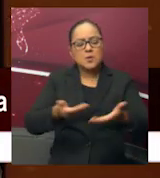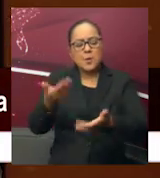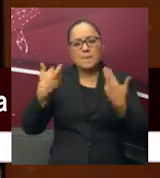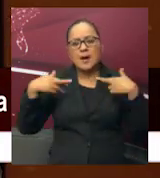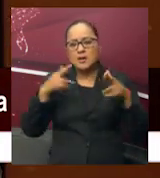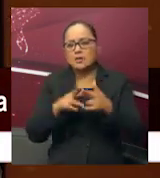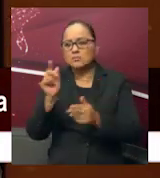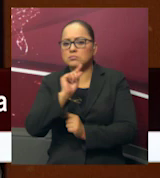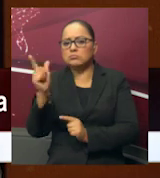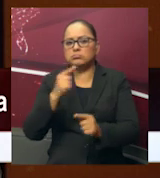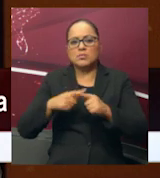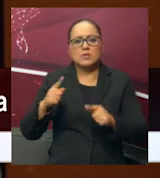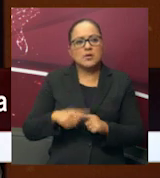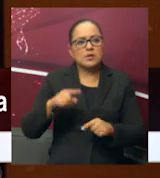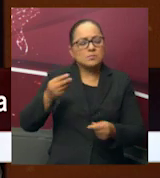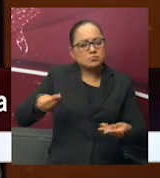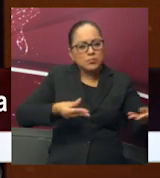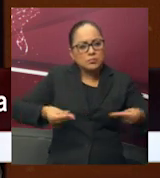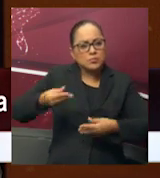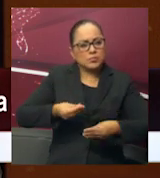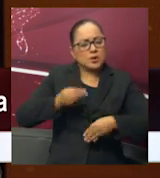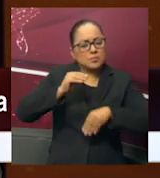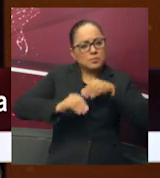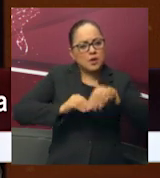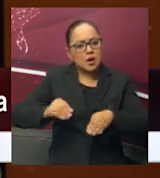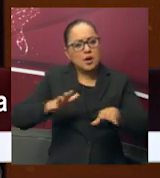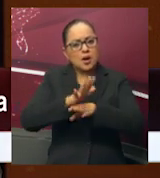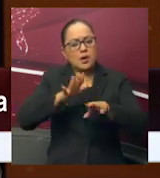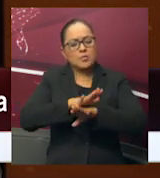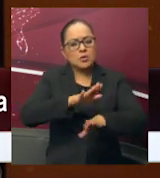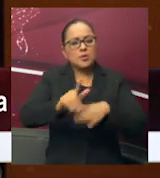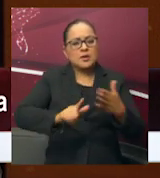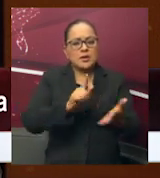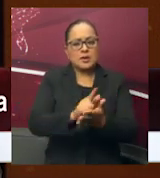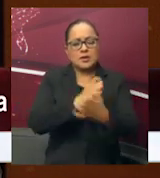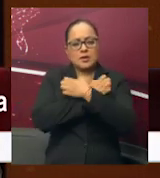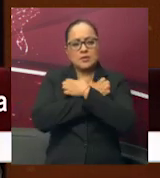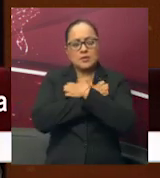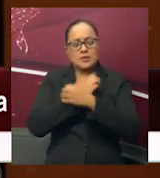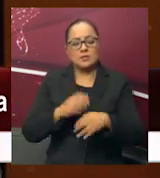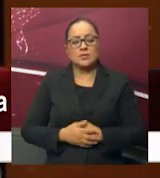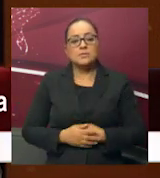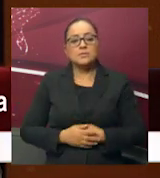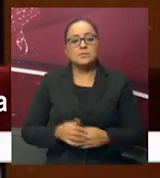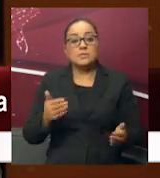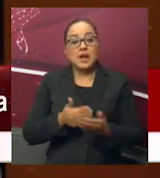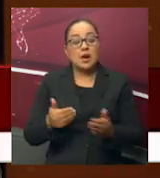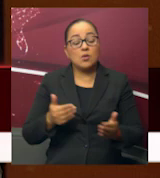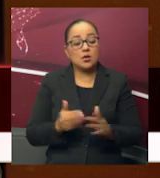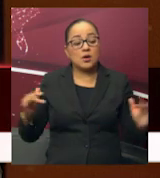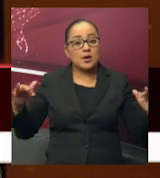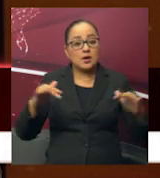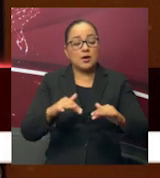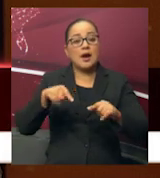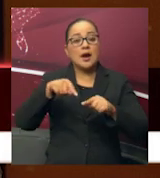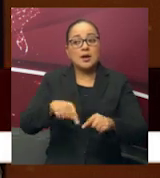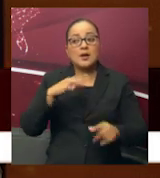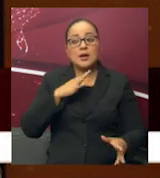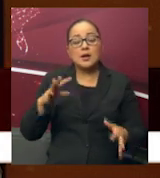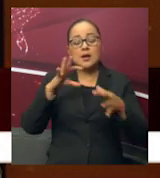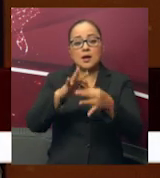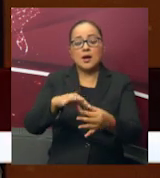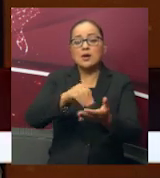docentes que enriquezcan este proceso de modificaciones al sistema educativo. Para estas audiencias se registraron